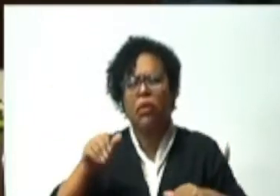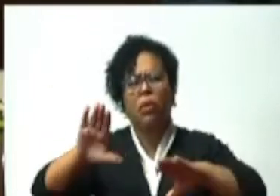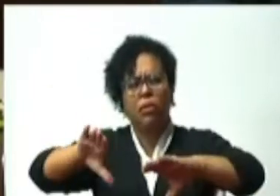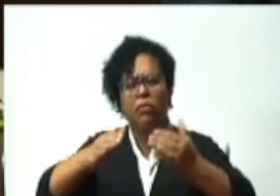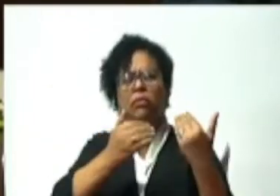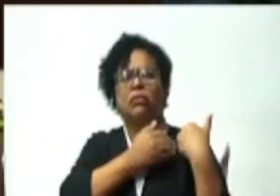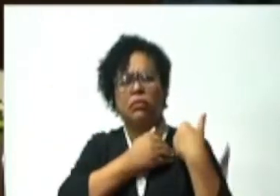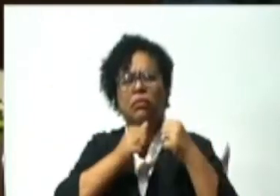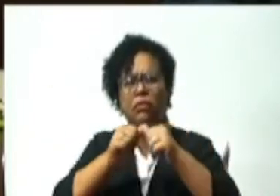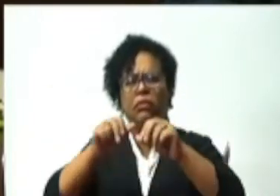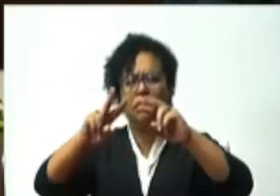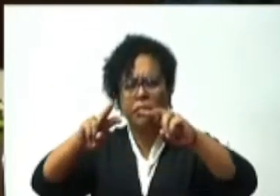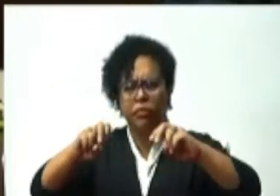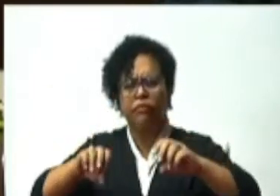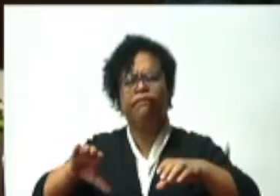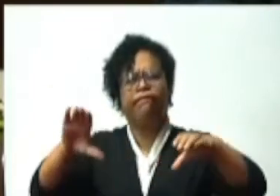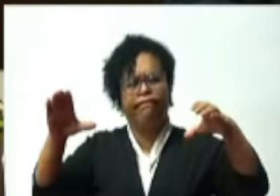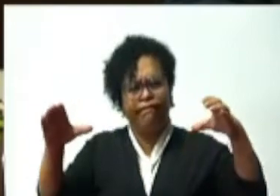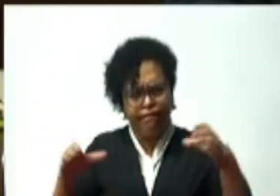pero sí